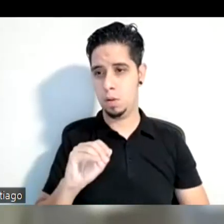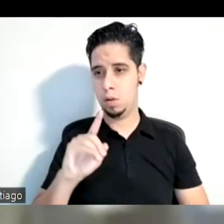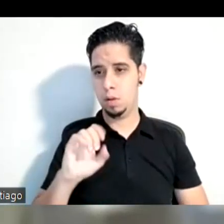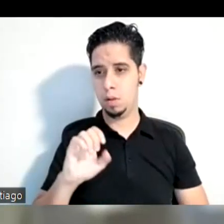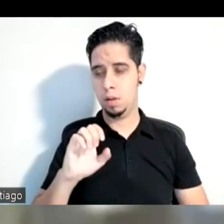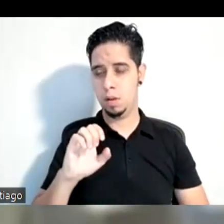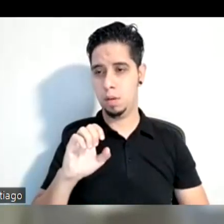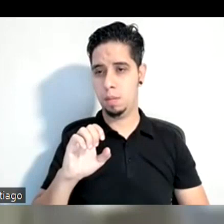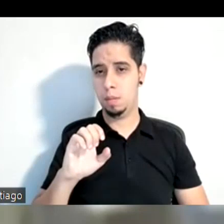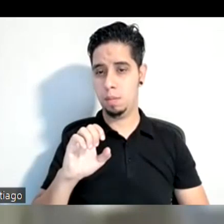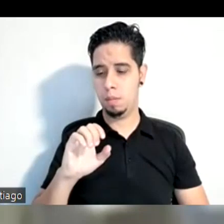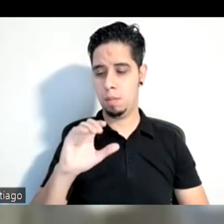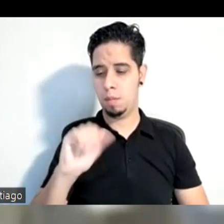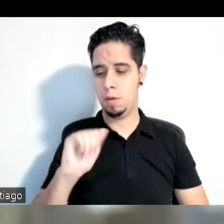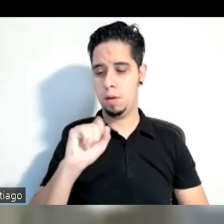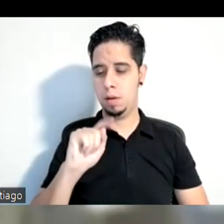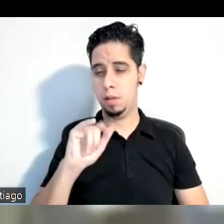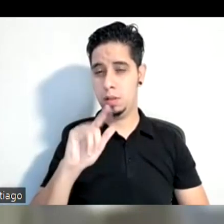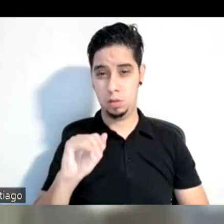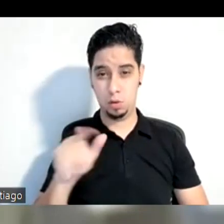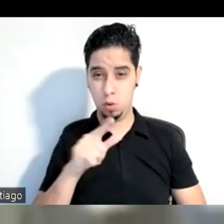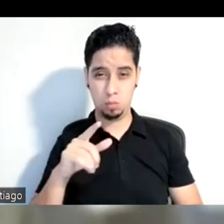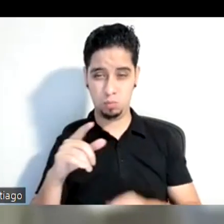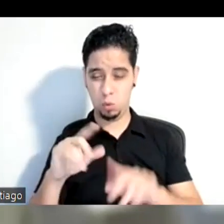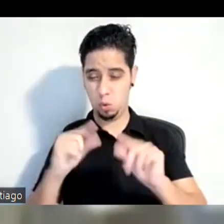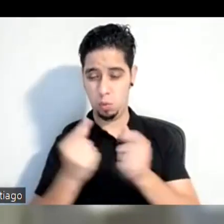atrás, a principios de los 90 creo que fue.